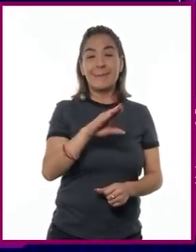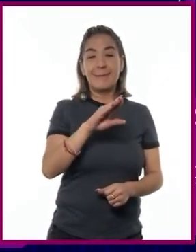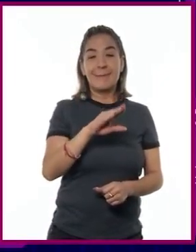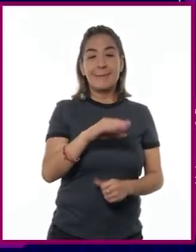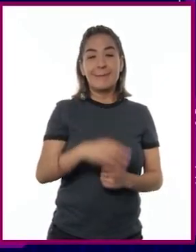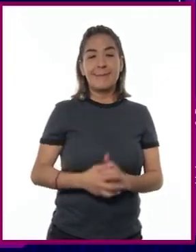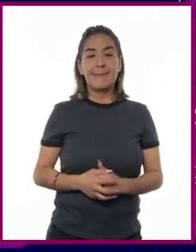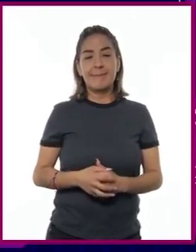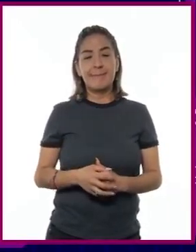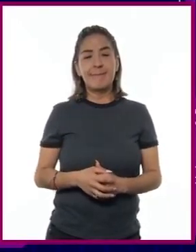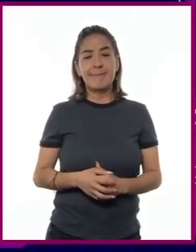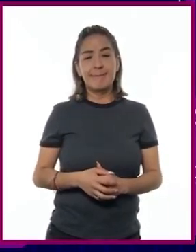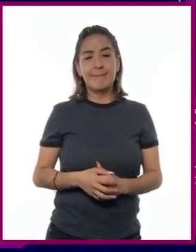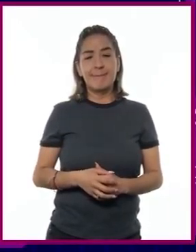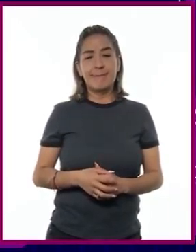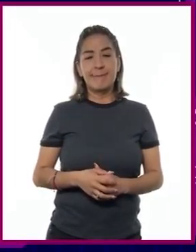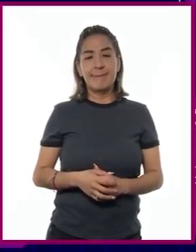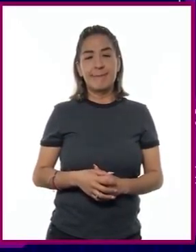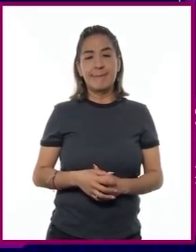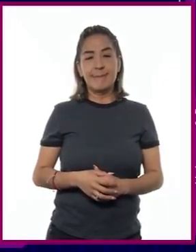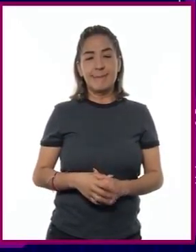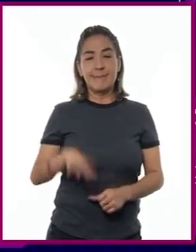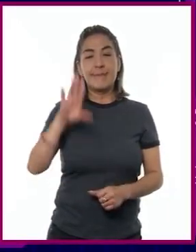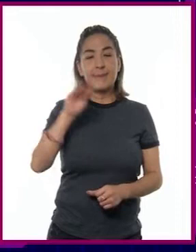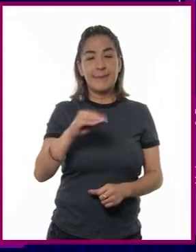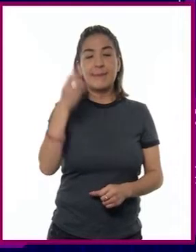93.75 centímetros se obtiene